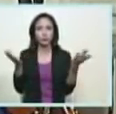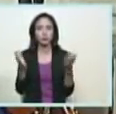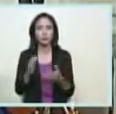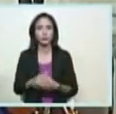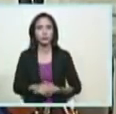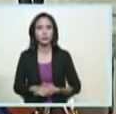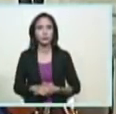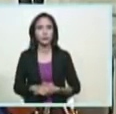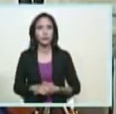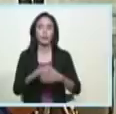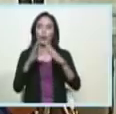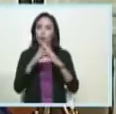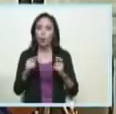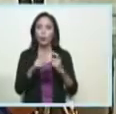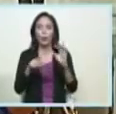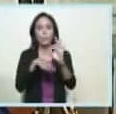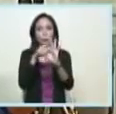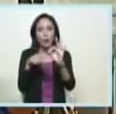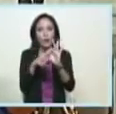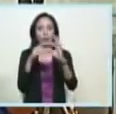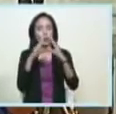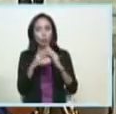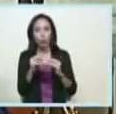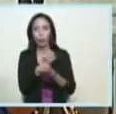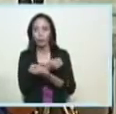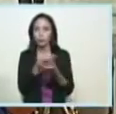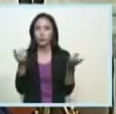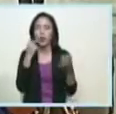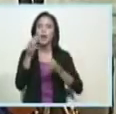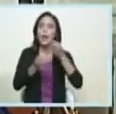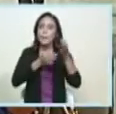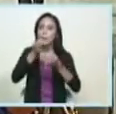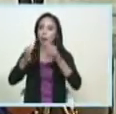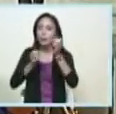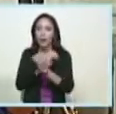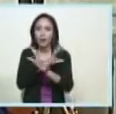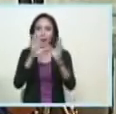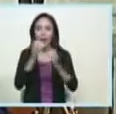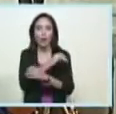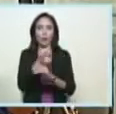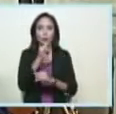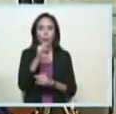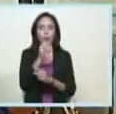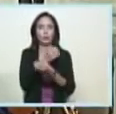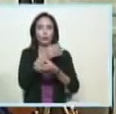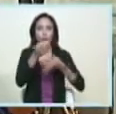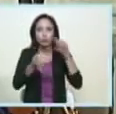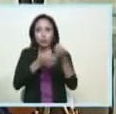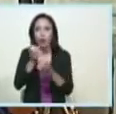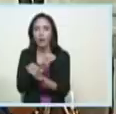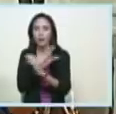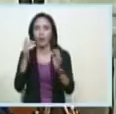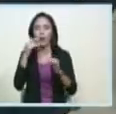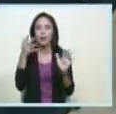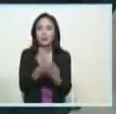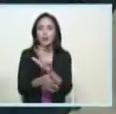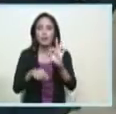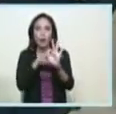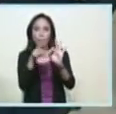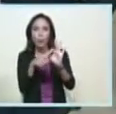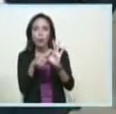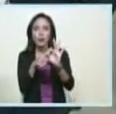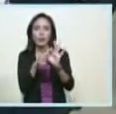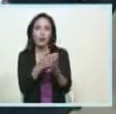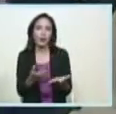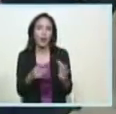del cono monetario y la explicación de los mecanismos de anclaje del bolívar soberano